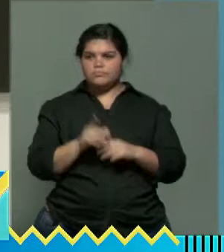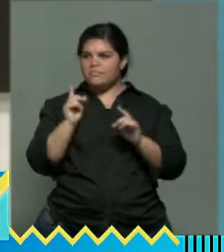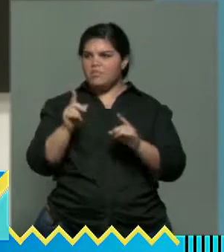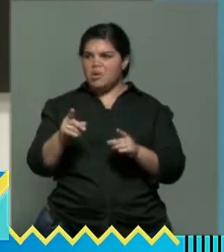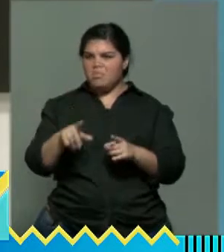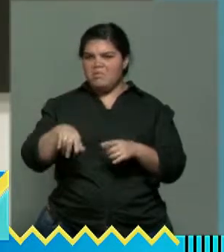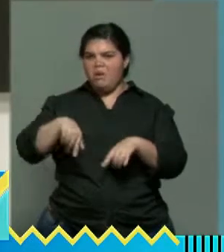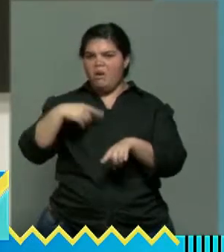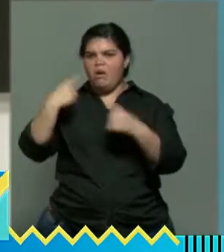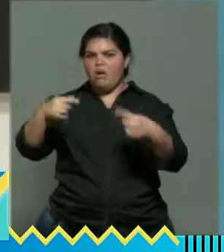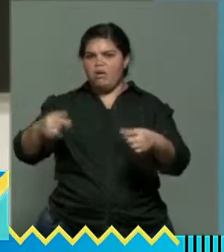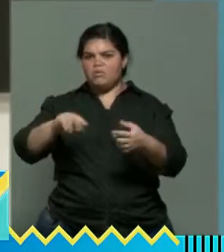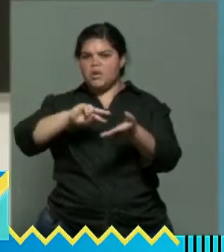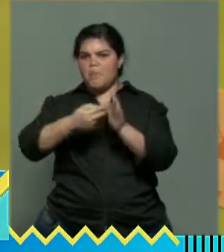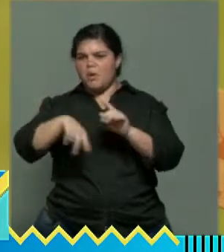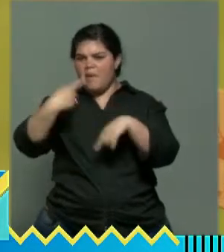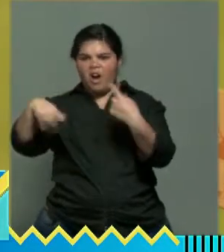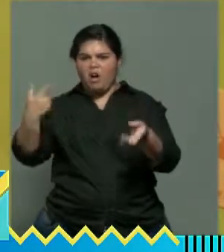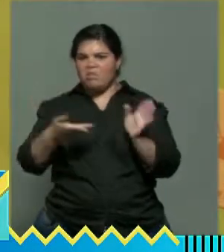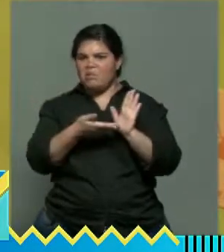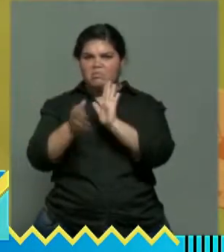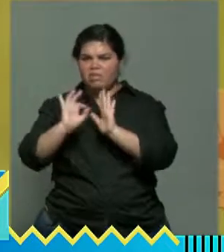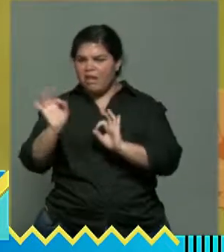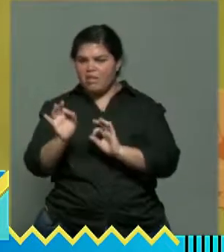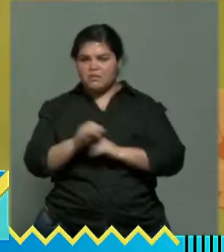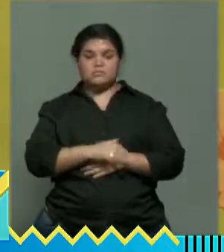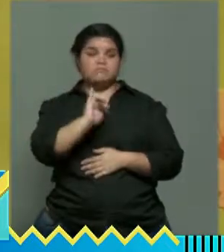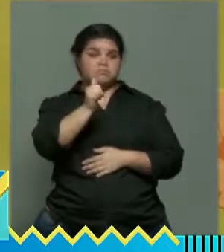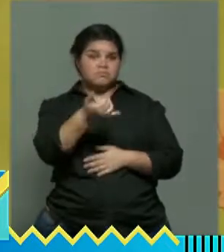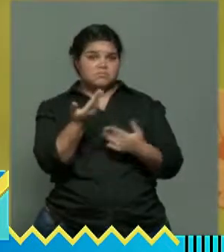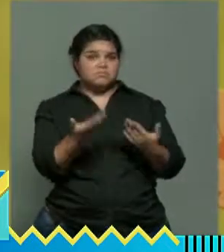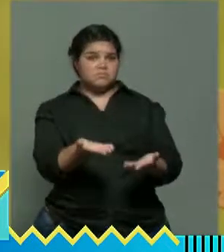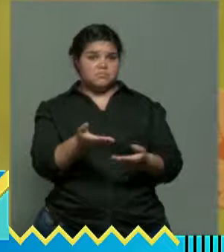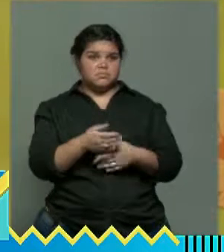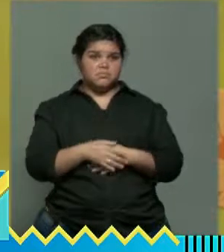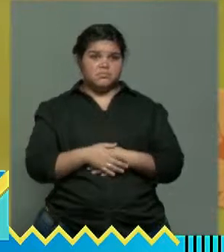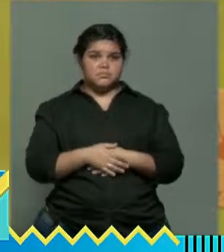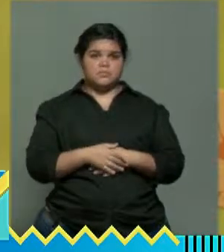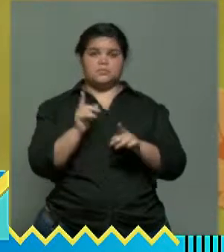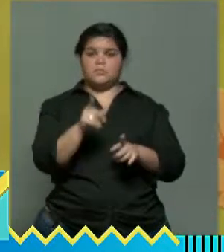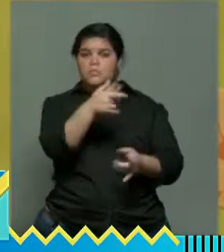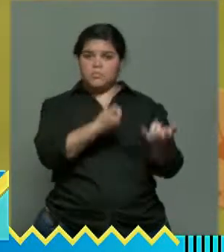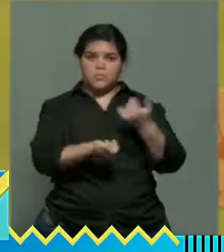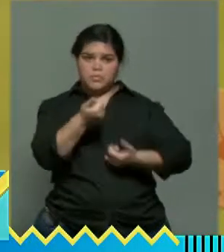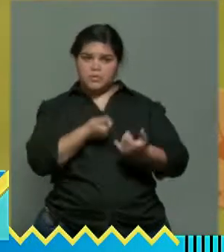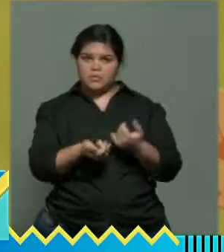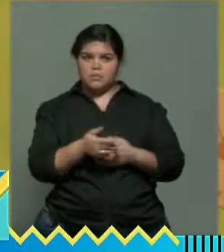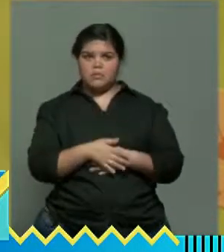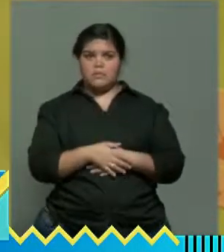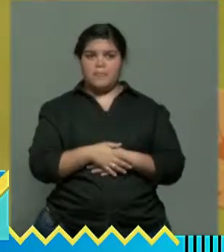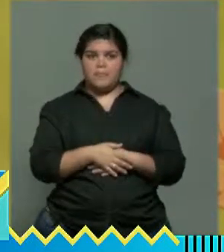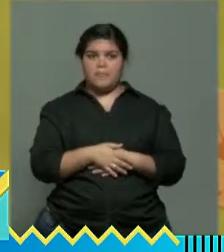invisibilizando el resto, ¿no? Sigue invisibilizando, sí, sigue, digamos, que yo creo que sí, digamos, yo creo que, digamos, en esta cuestión, creo que todos nos ponemos,